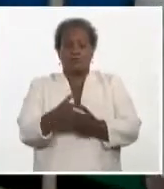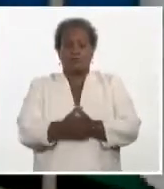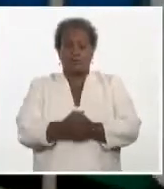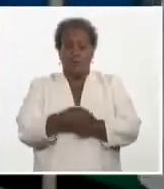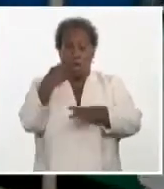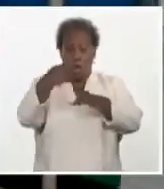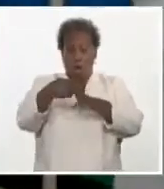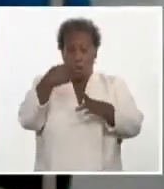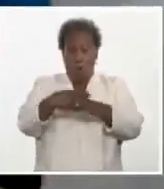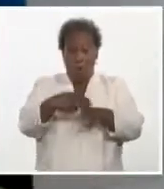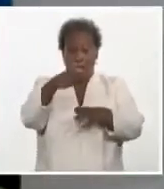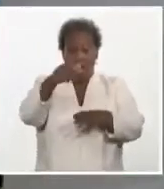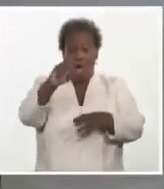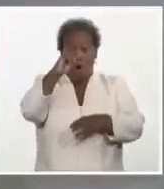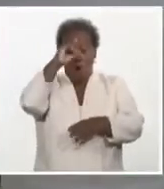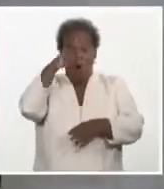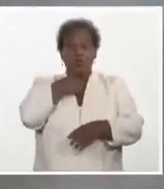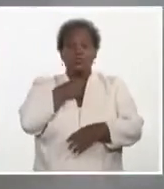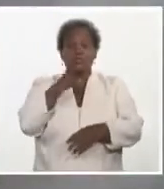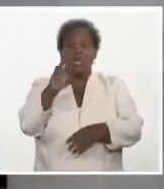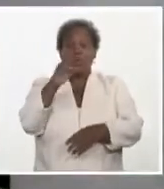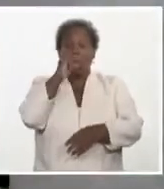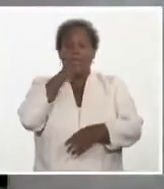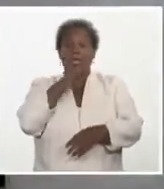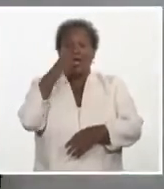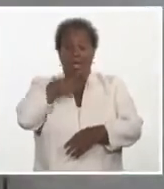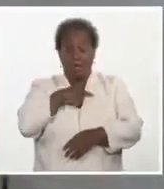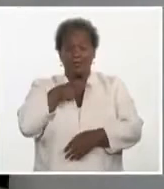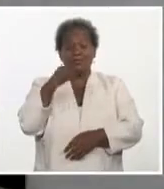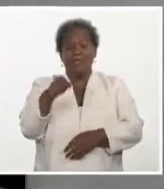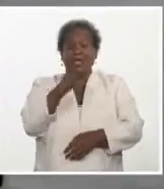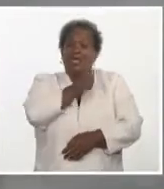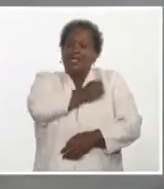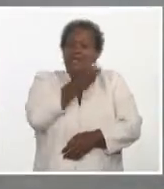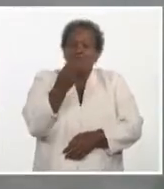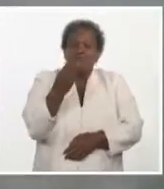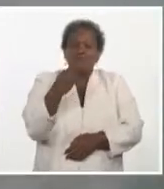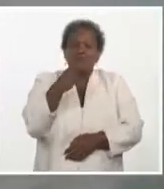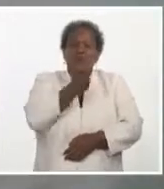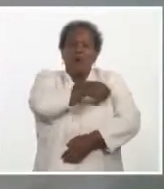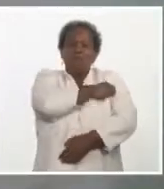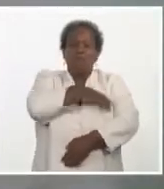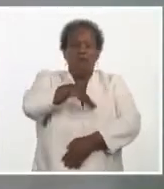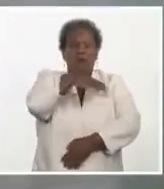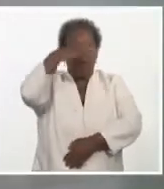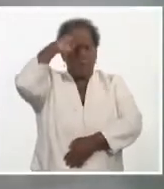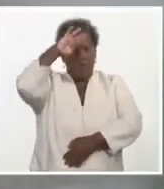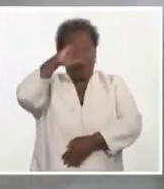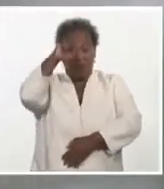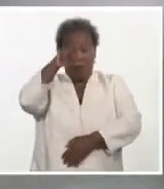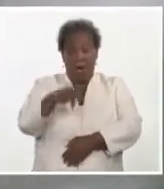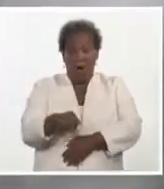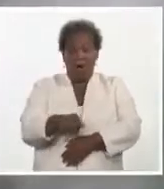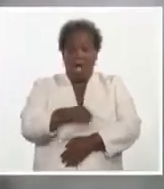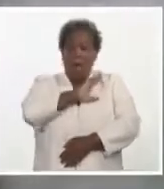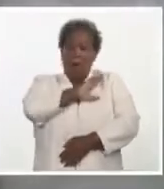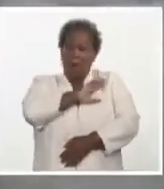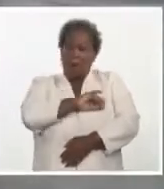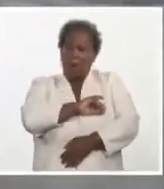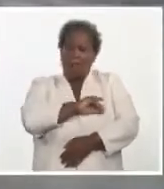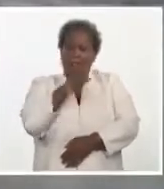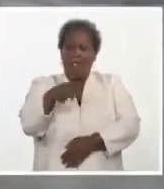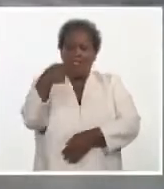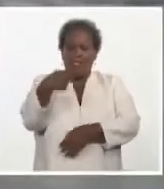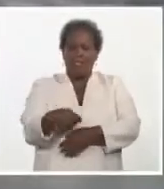Su nombre es José Rubiera y es de los más queridos meteorólogos cubanos. Ahora, con la mayor humildad del mundo,